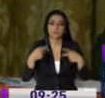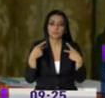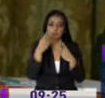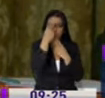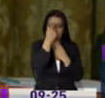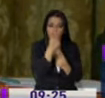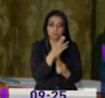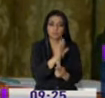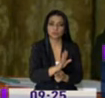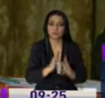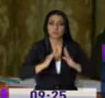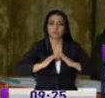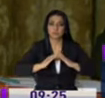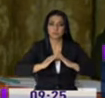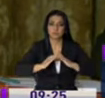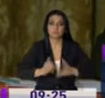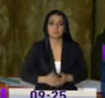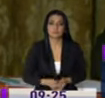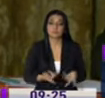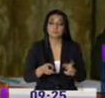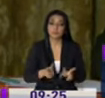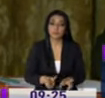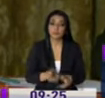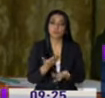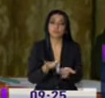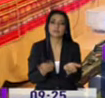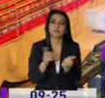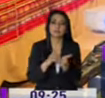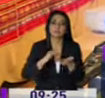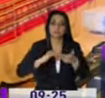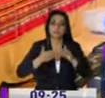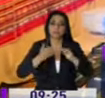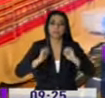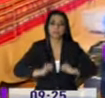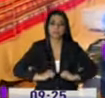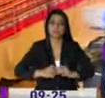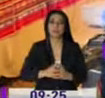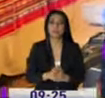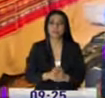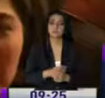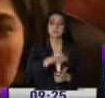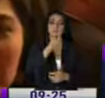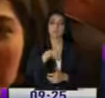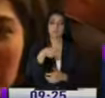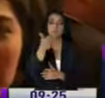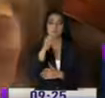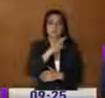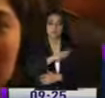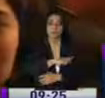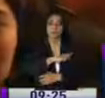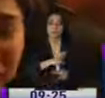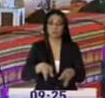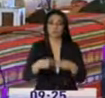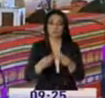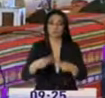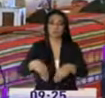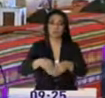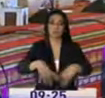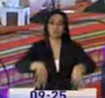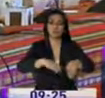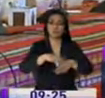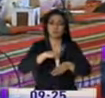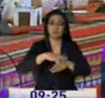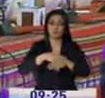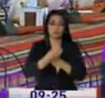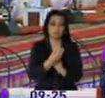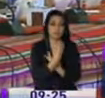casa digna también, sino además volver a ser comunidad. Un promedio de 110 municipios entregaron los macrolotes tras el